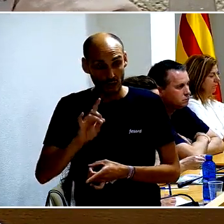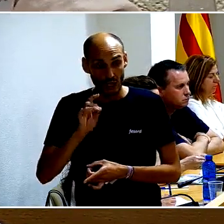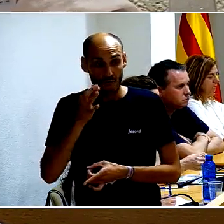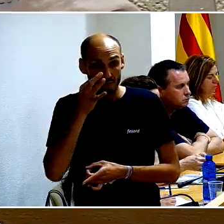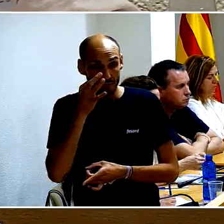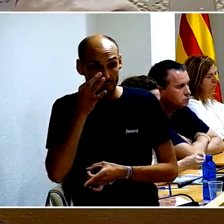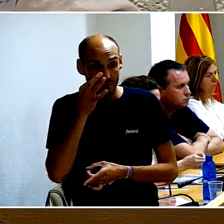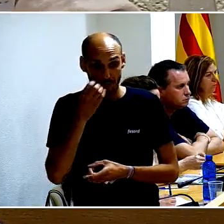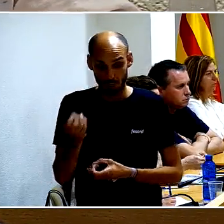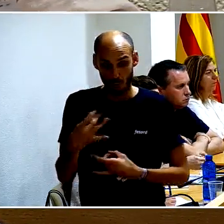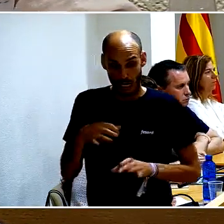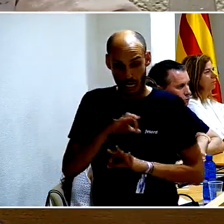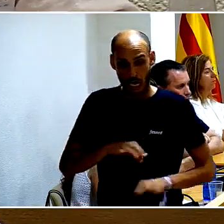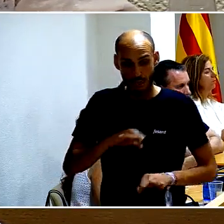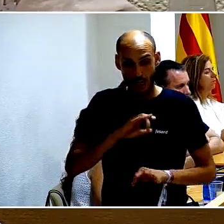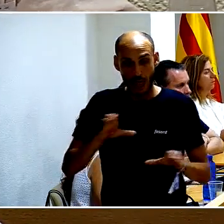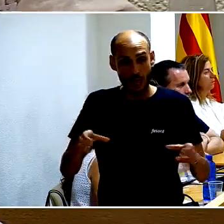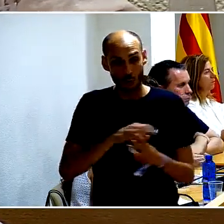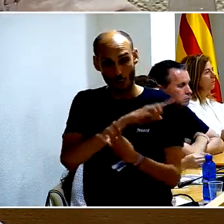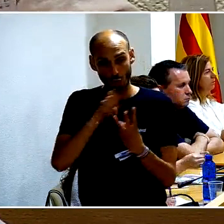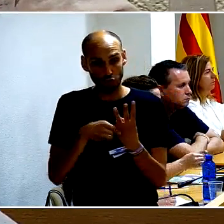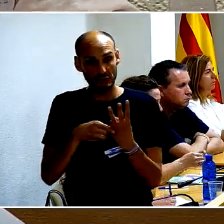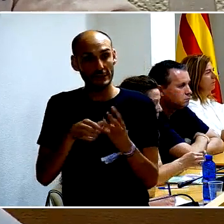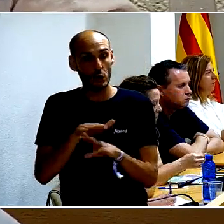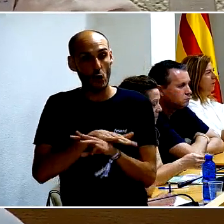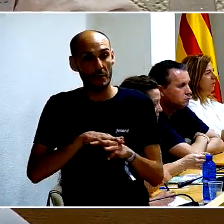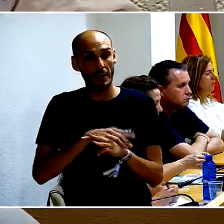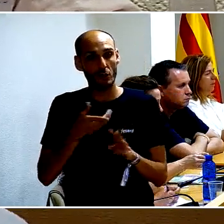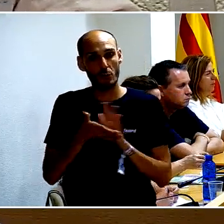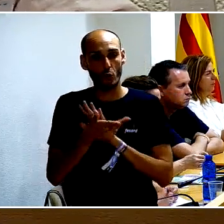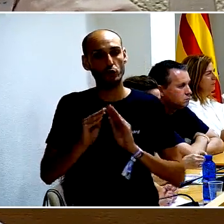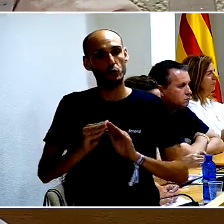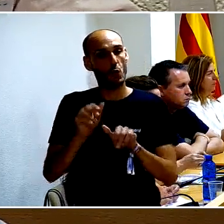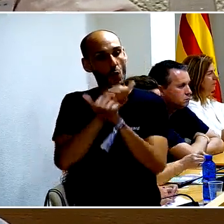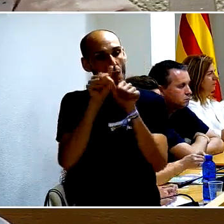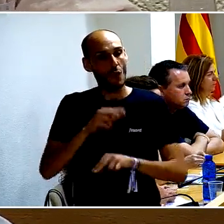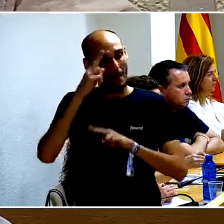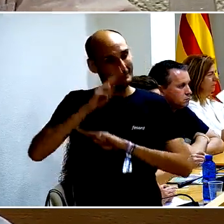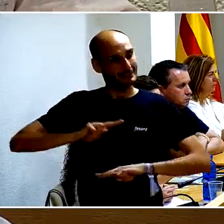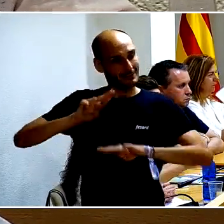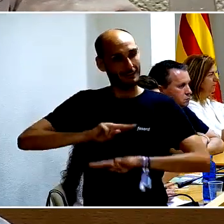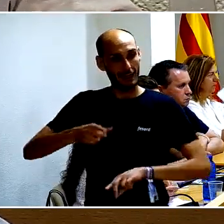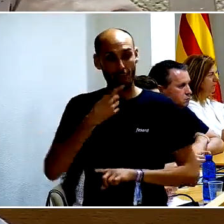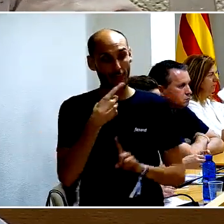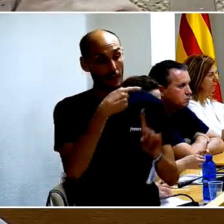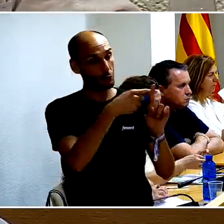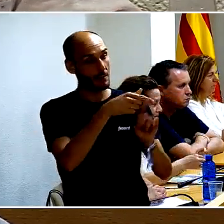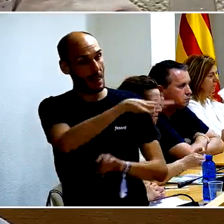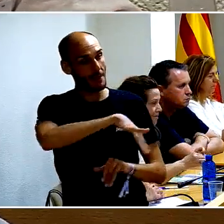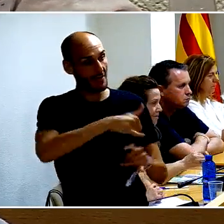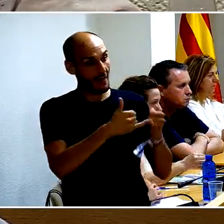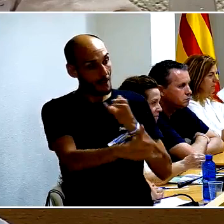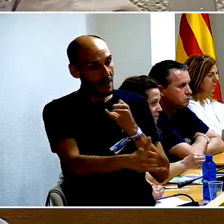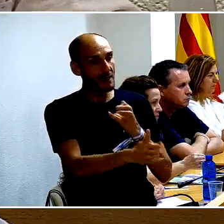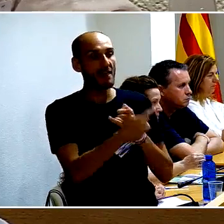el tripartito interpreta de forma sectaria este informe, al decir que la cruz de la Plaza de la Paz incumple la ley de